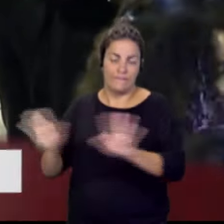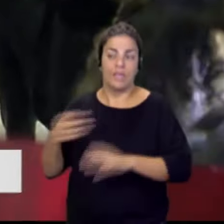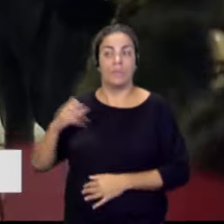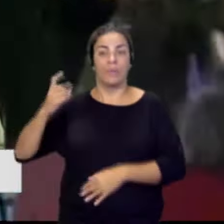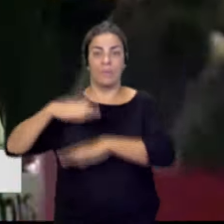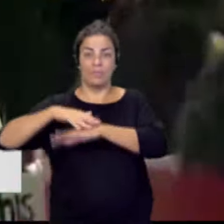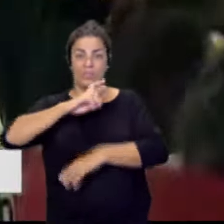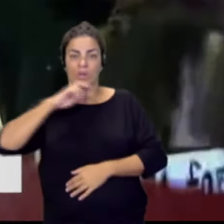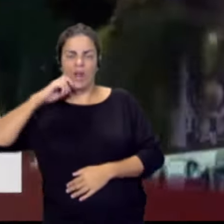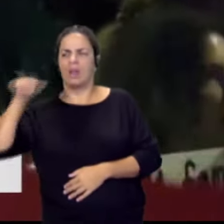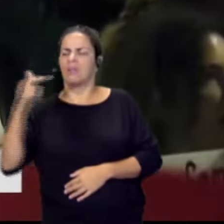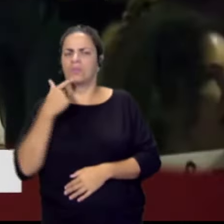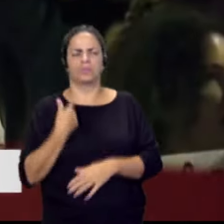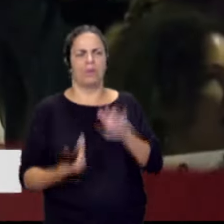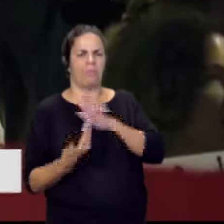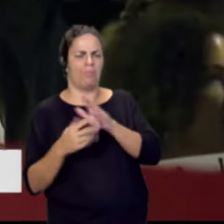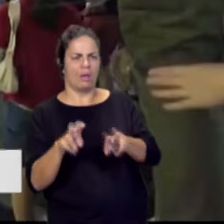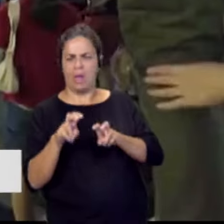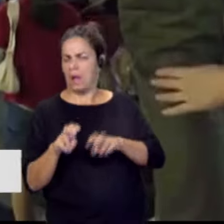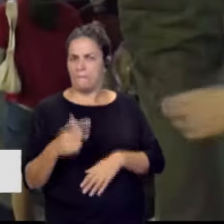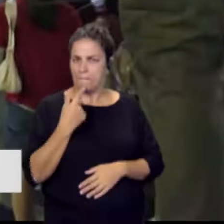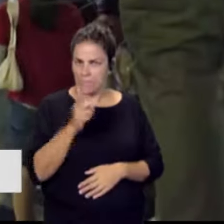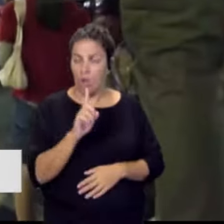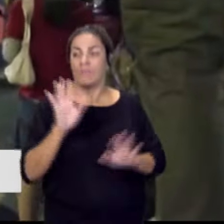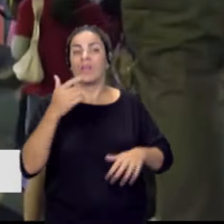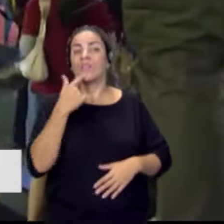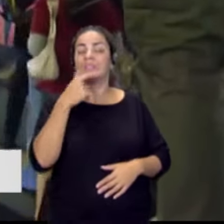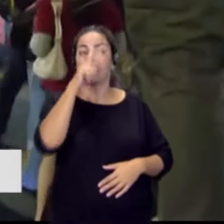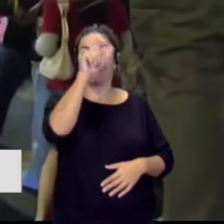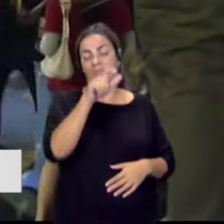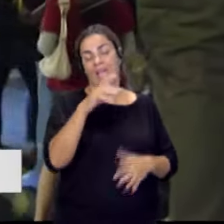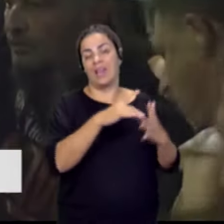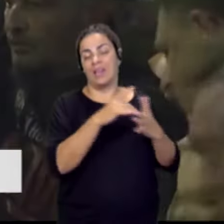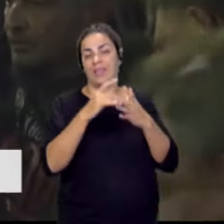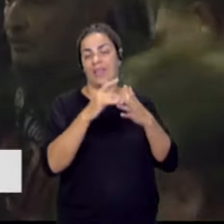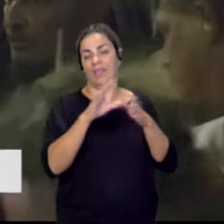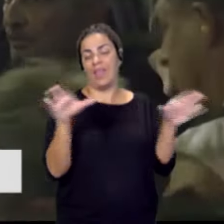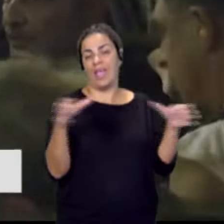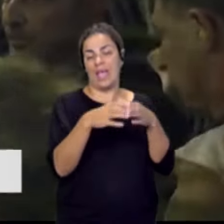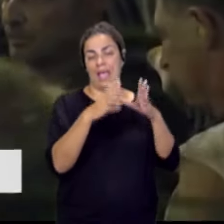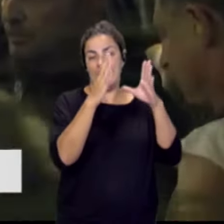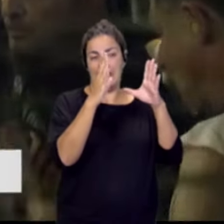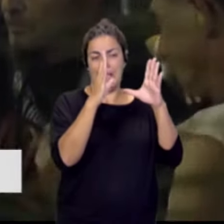ha hablado de alto el fuego, pero dice que la muerte del líder de Hamas puede tener un efecto